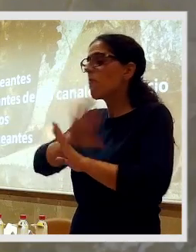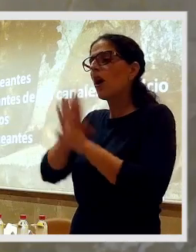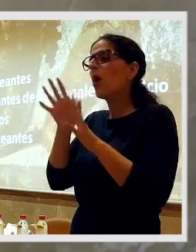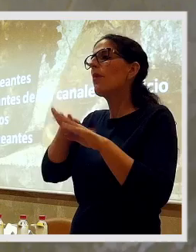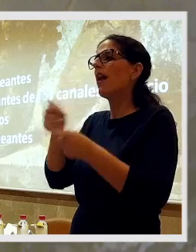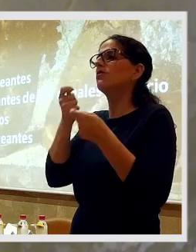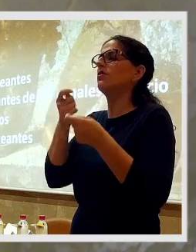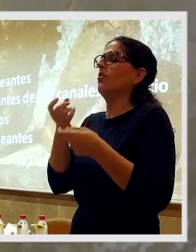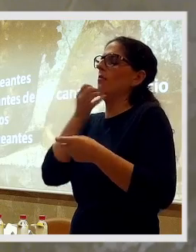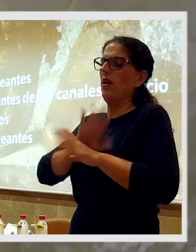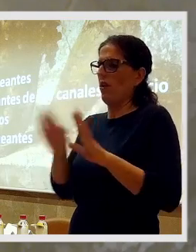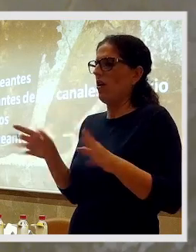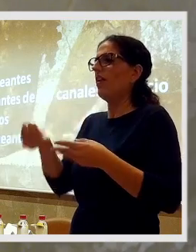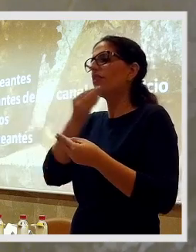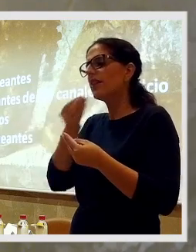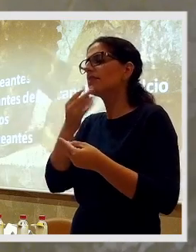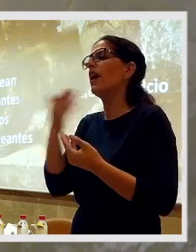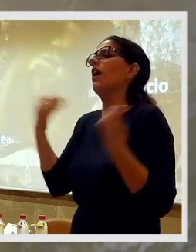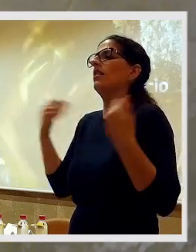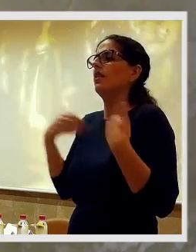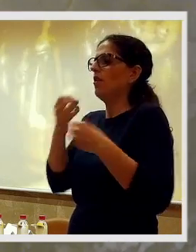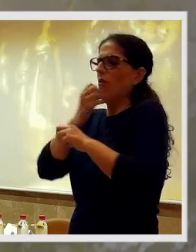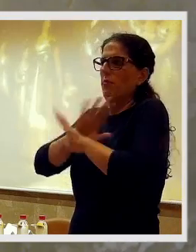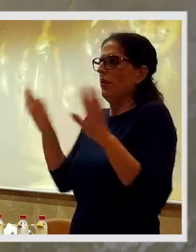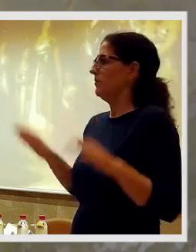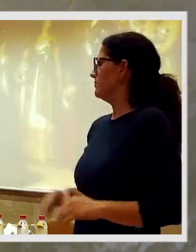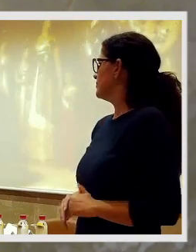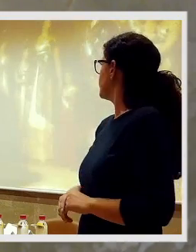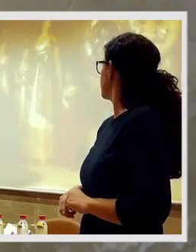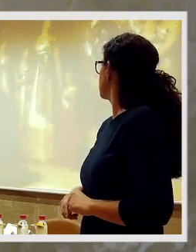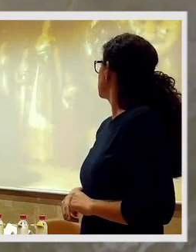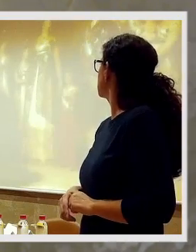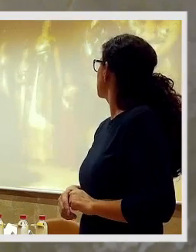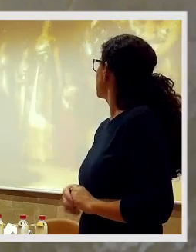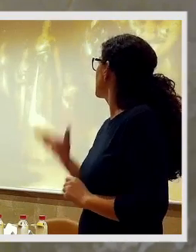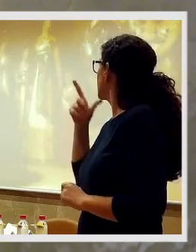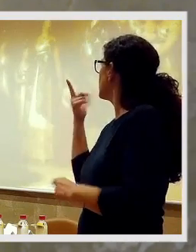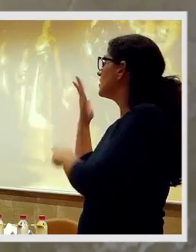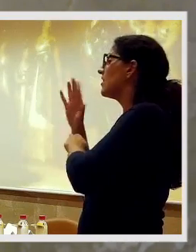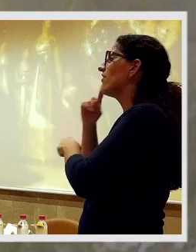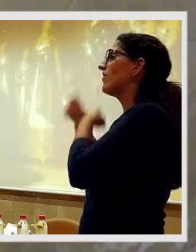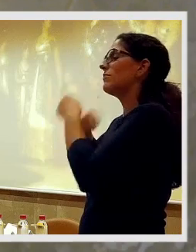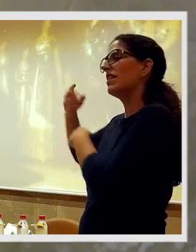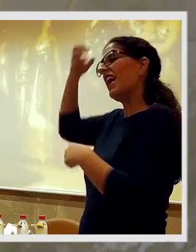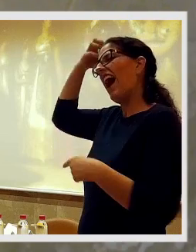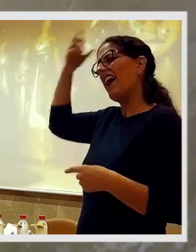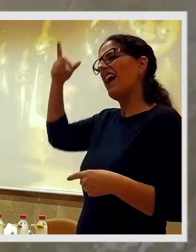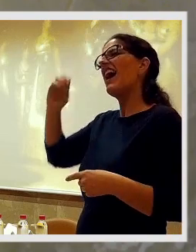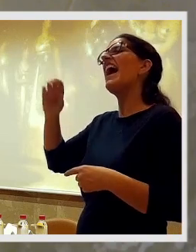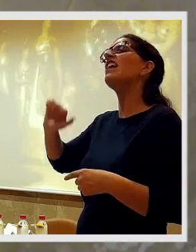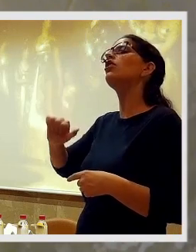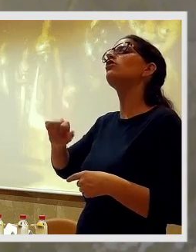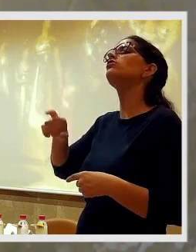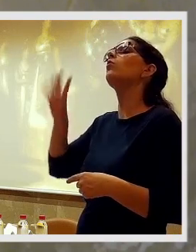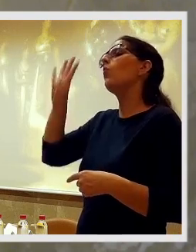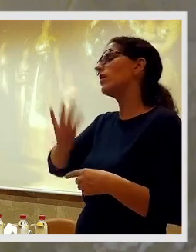prevención, dieta y ejercicio físico. Y aquí tenemos a la familia de Carlos IV para hablar